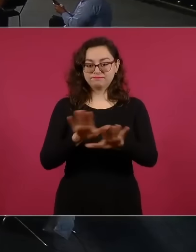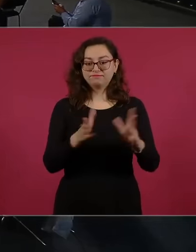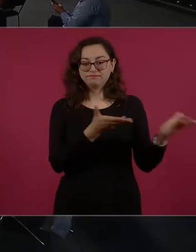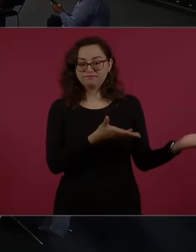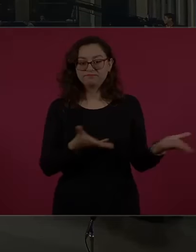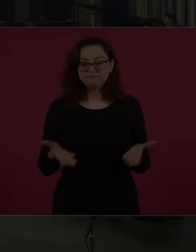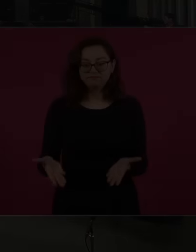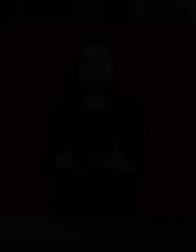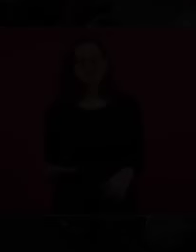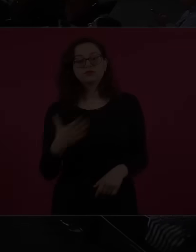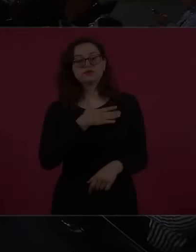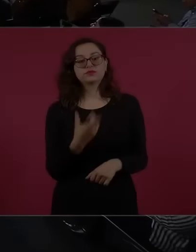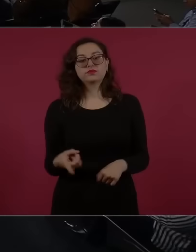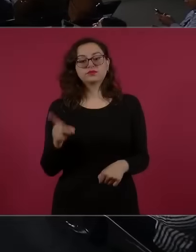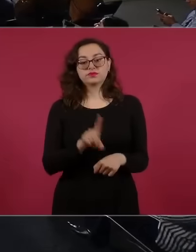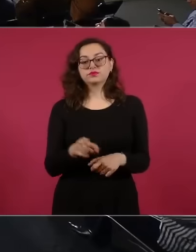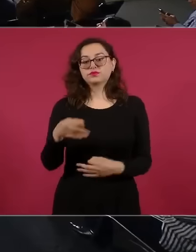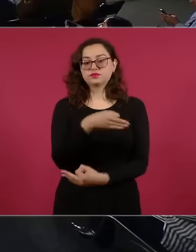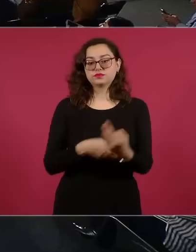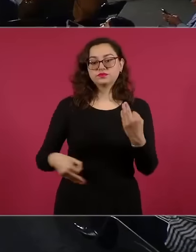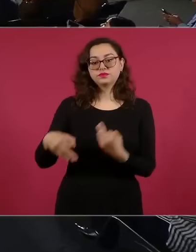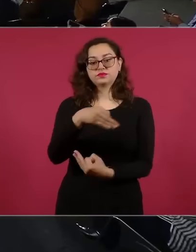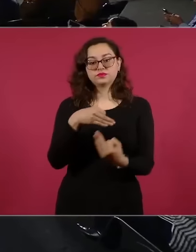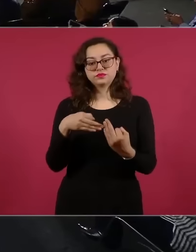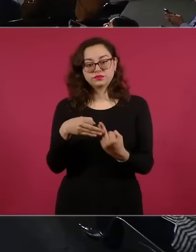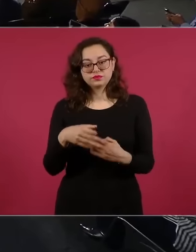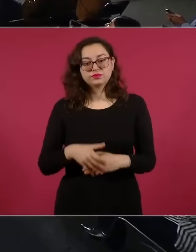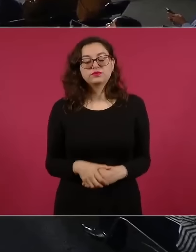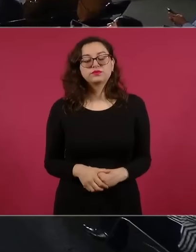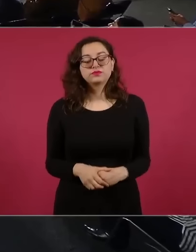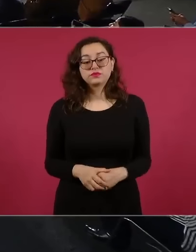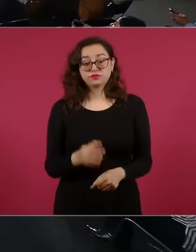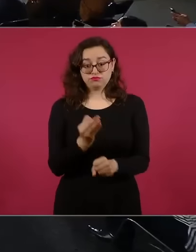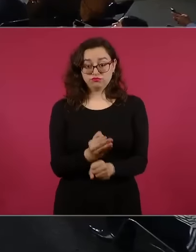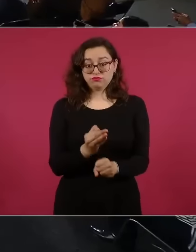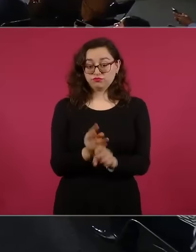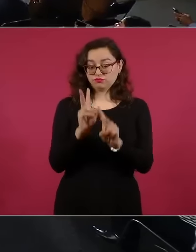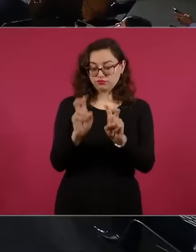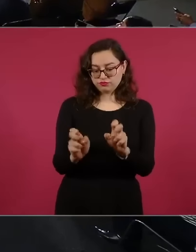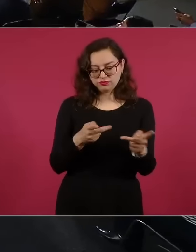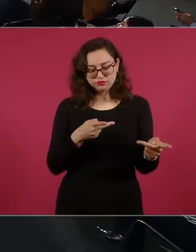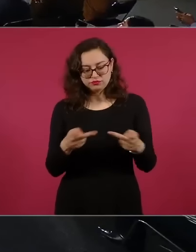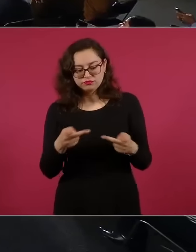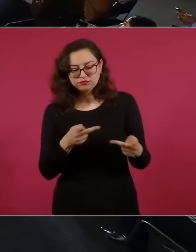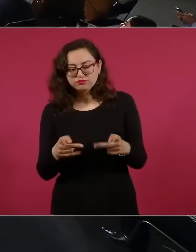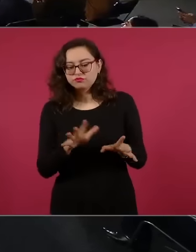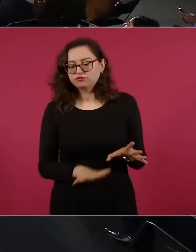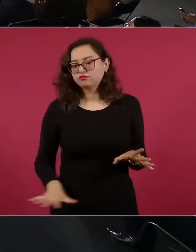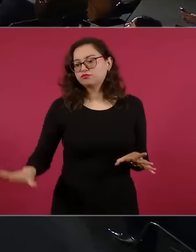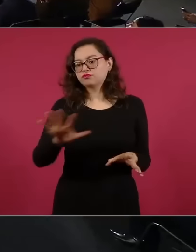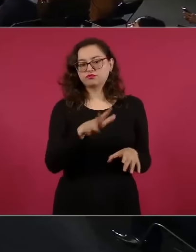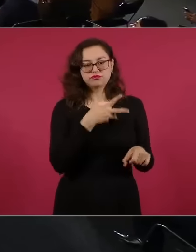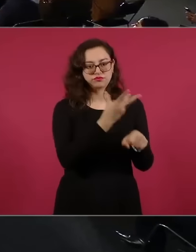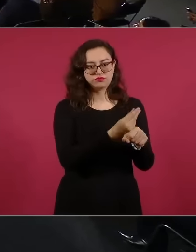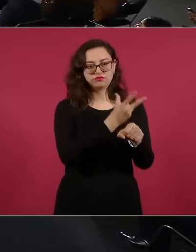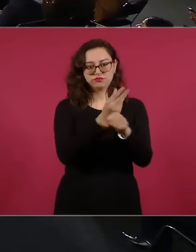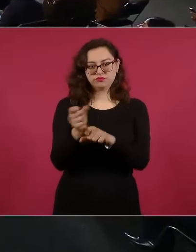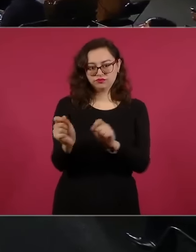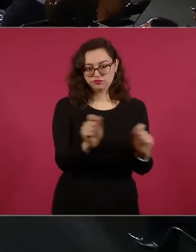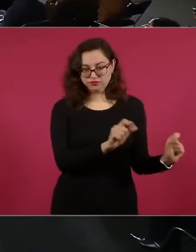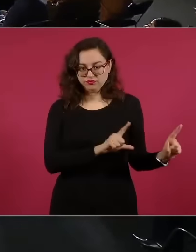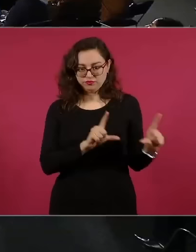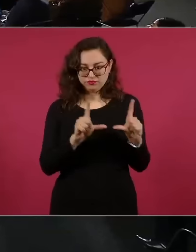va la situación. Vamos a hacer una recapitulación de los avances de planeación y mejoramiento urbano. Siguiente lámina.